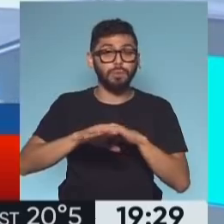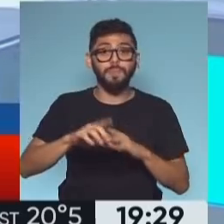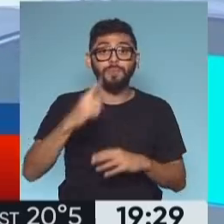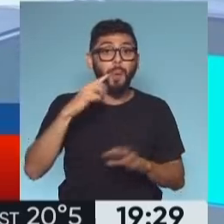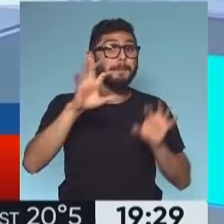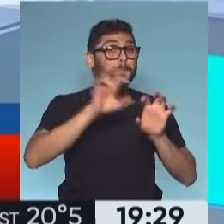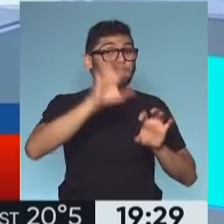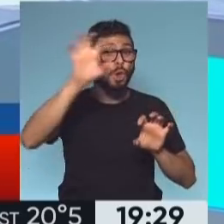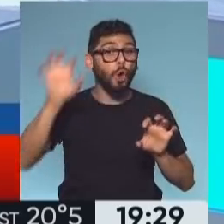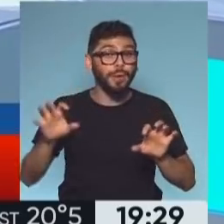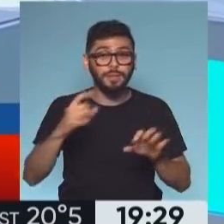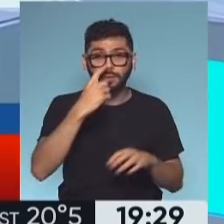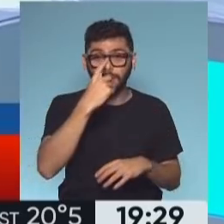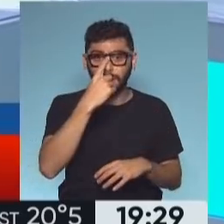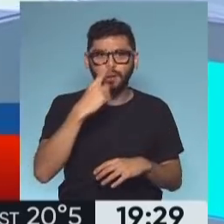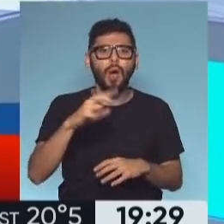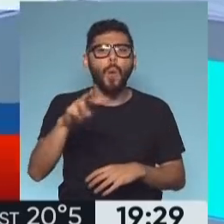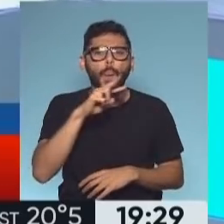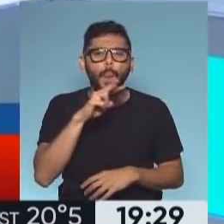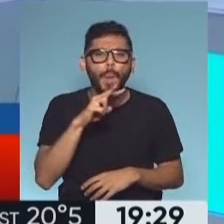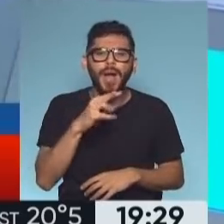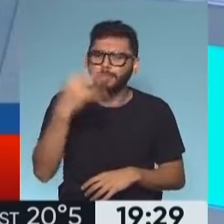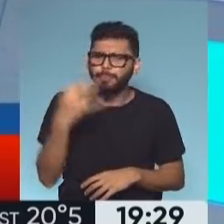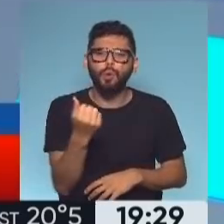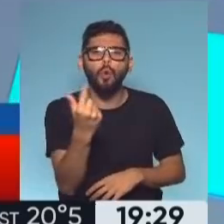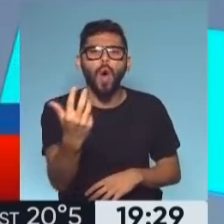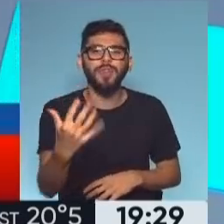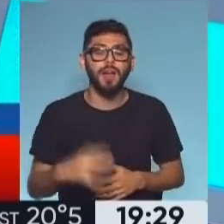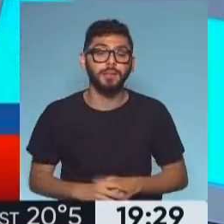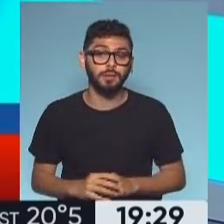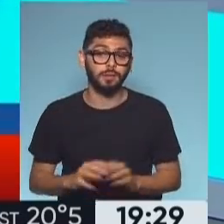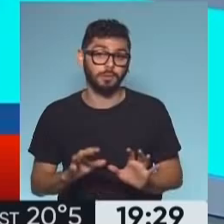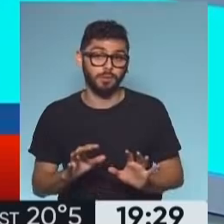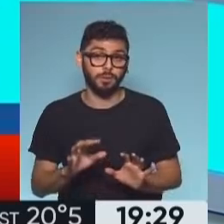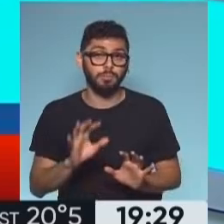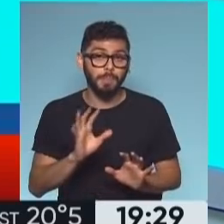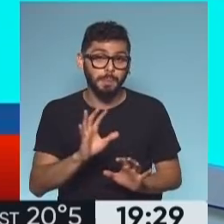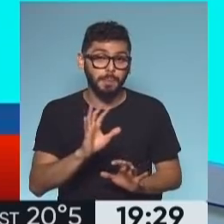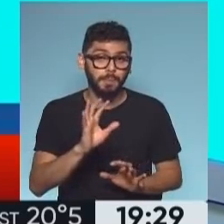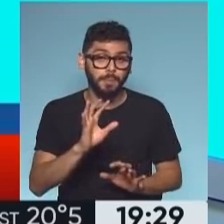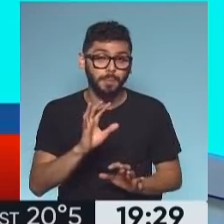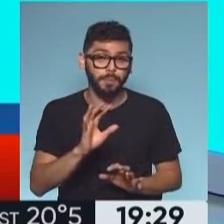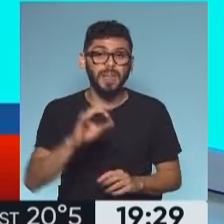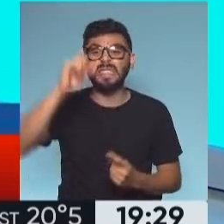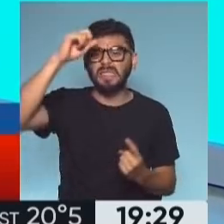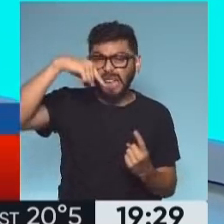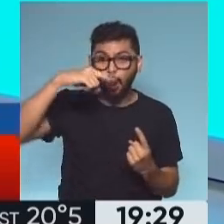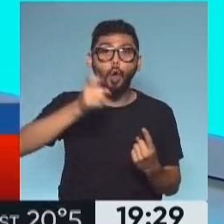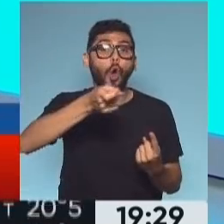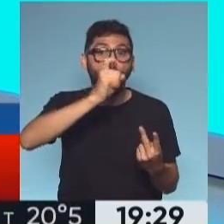provincia por provincia. Perdón, doctor. ¿Cuántas verdes ve? O sea, las que estamos... Chaco,